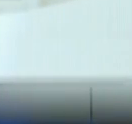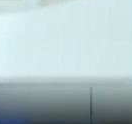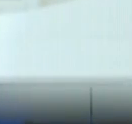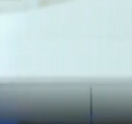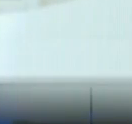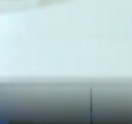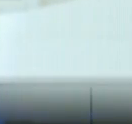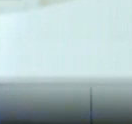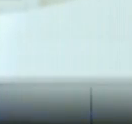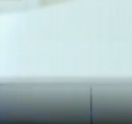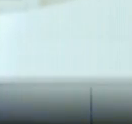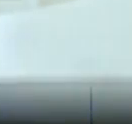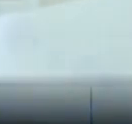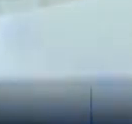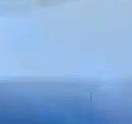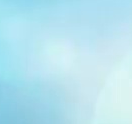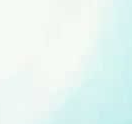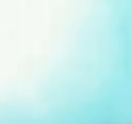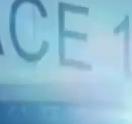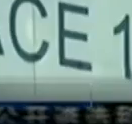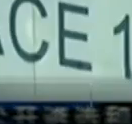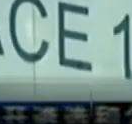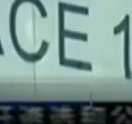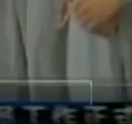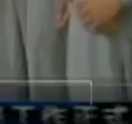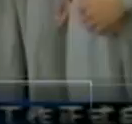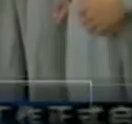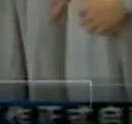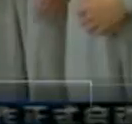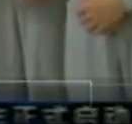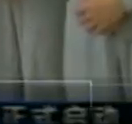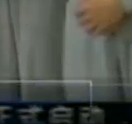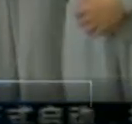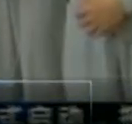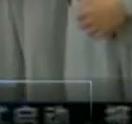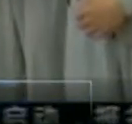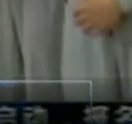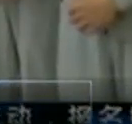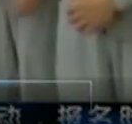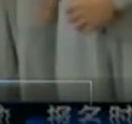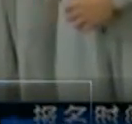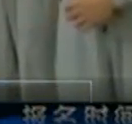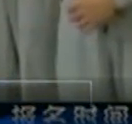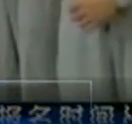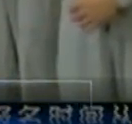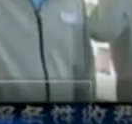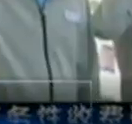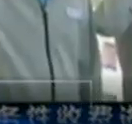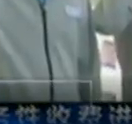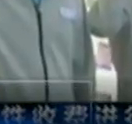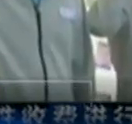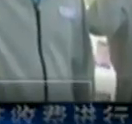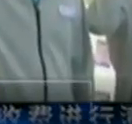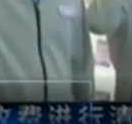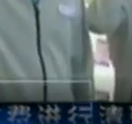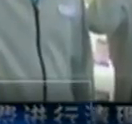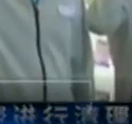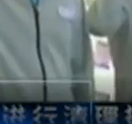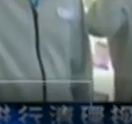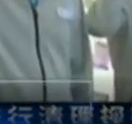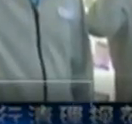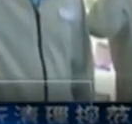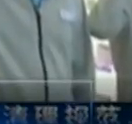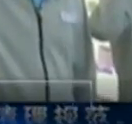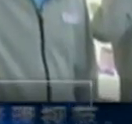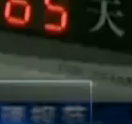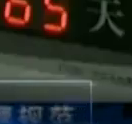de producción científica más alta de la región. En lo internacional, en China, un revolucionario programa busca entender las